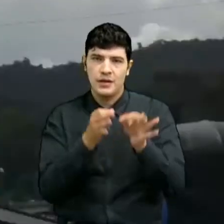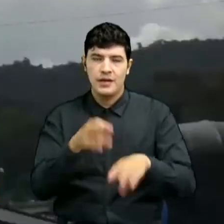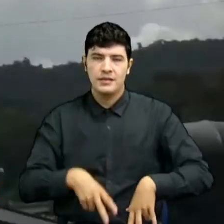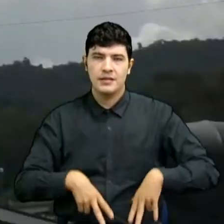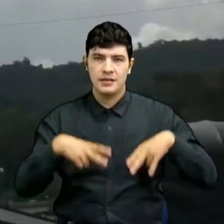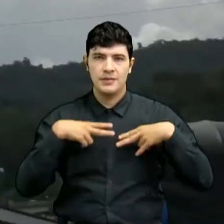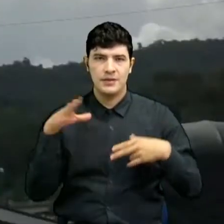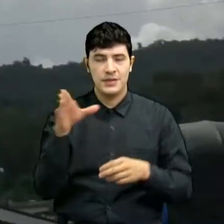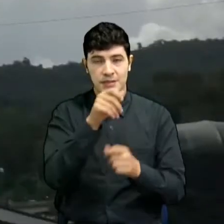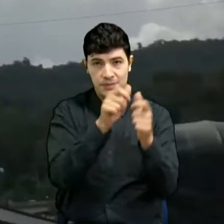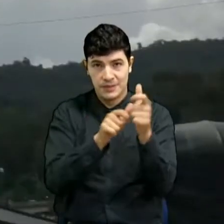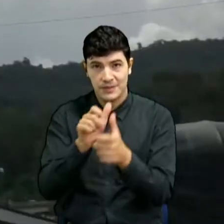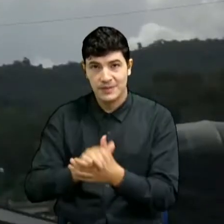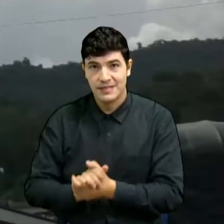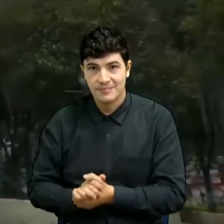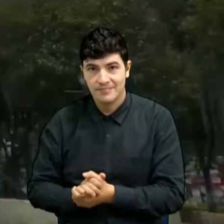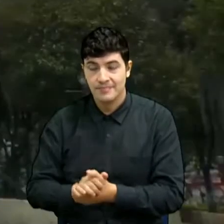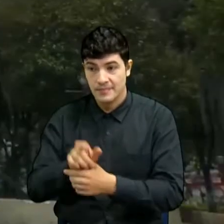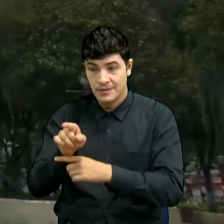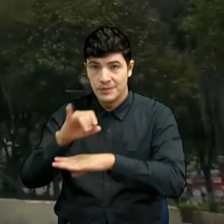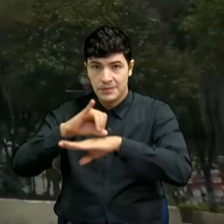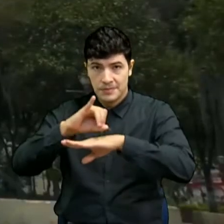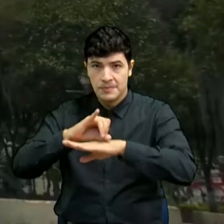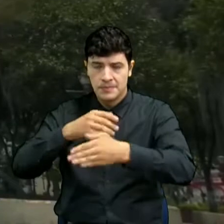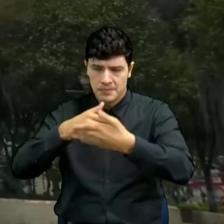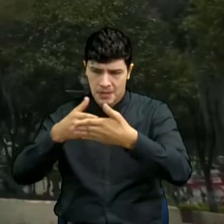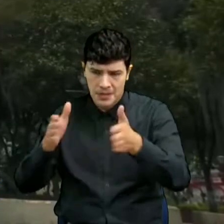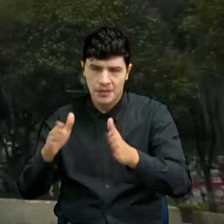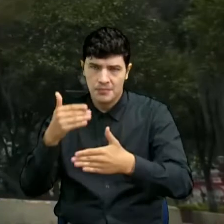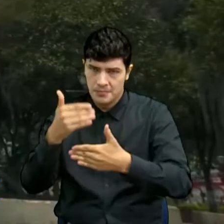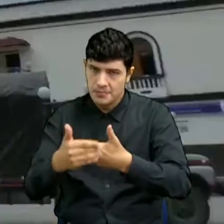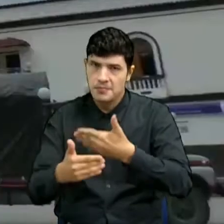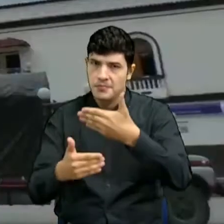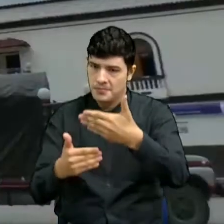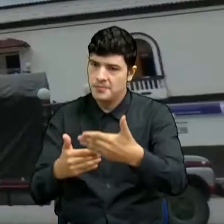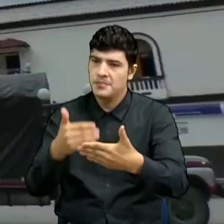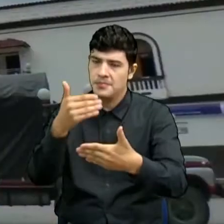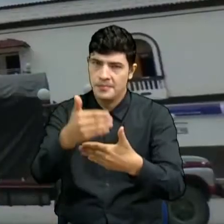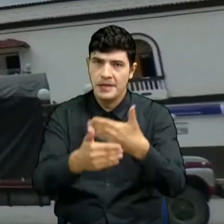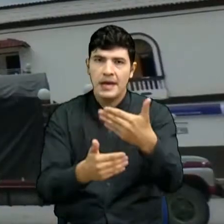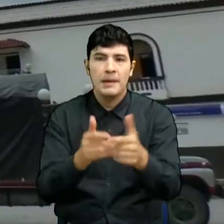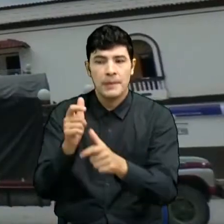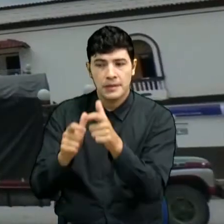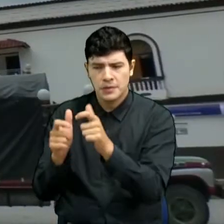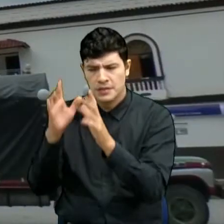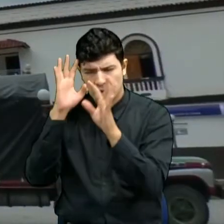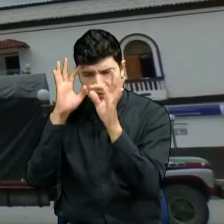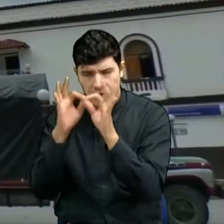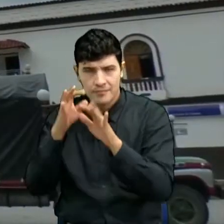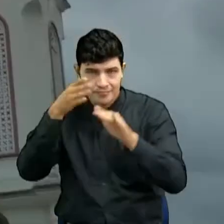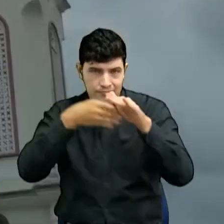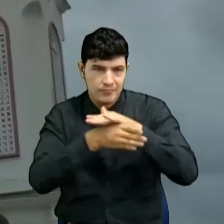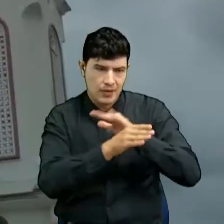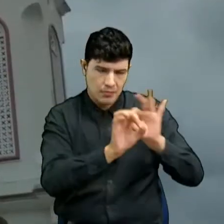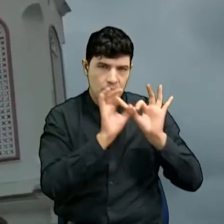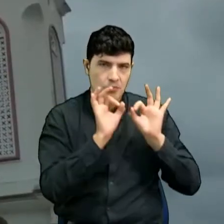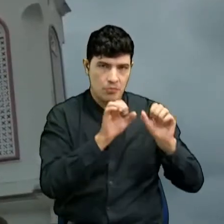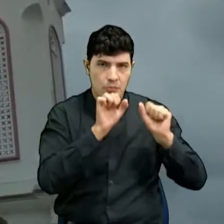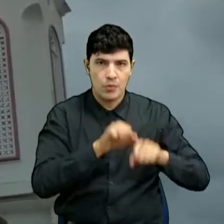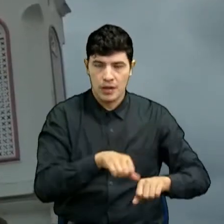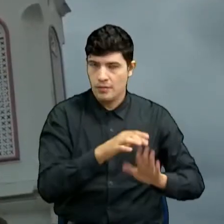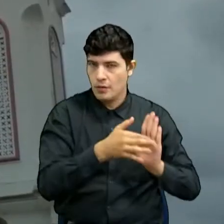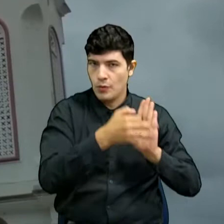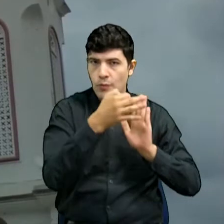El sacerdote aclara que el templo se abrirá paulatinamente para que los fieles puedan asistir a los actos religiosos cumpliendo con todos los protocolos